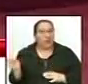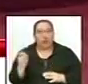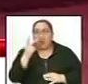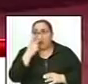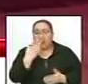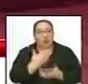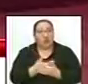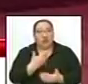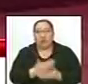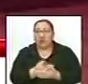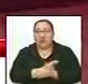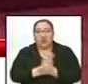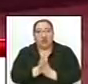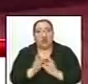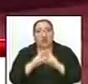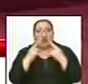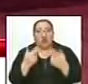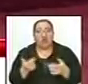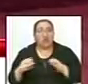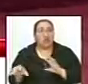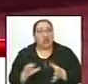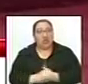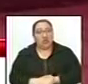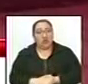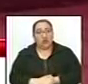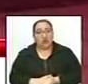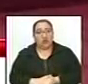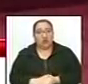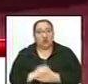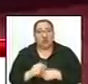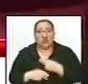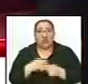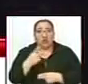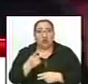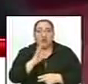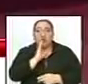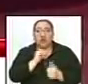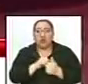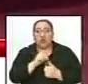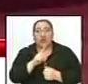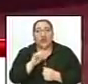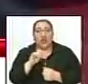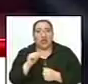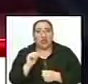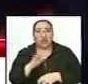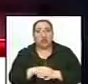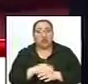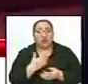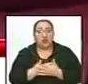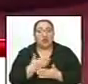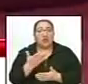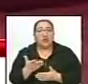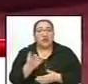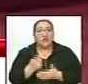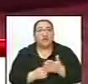visto evidencias, primero, de que la reunión se haya realizado. Segundo, se habla de un delito sobre